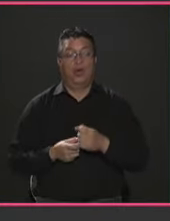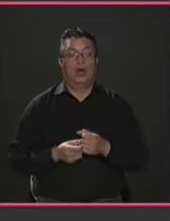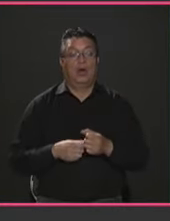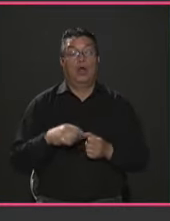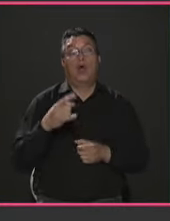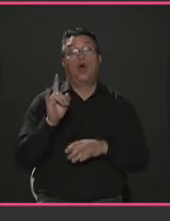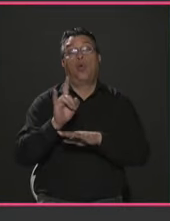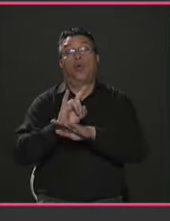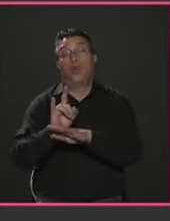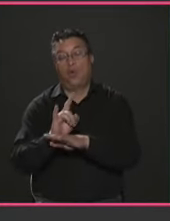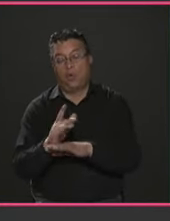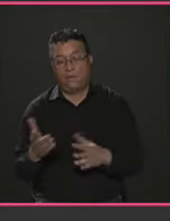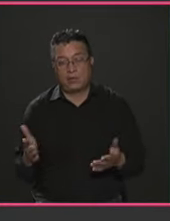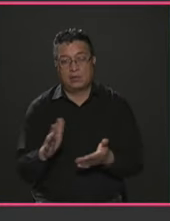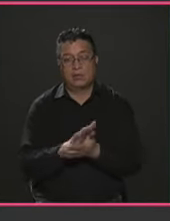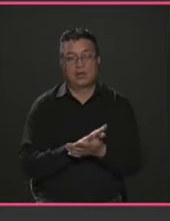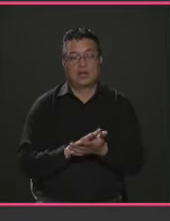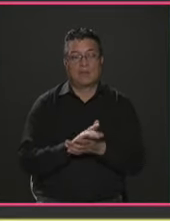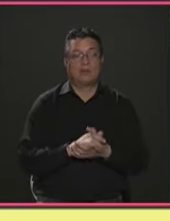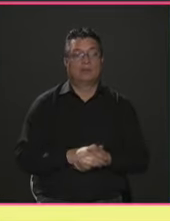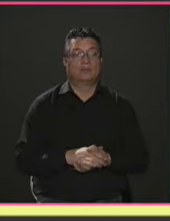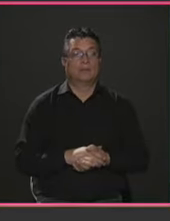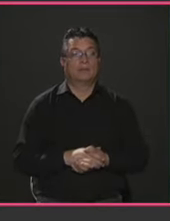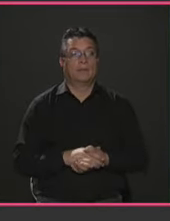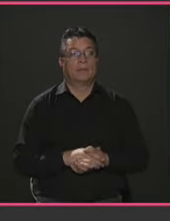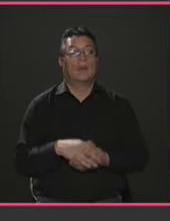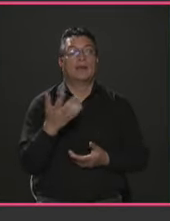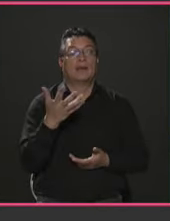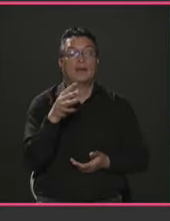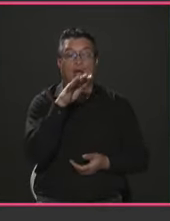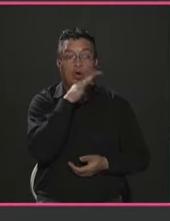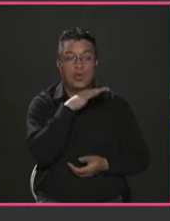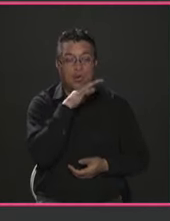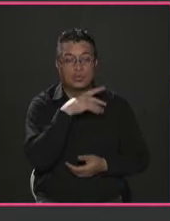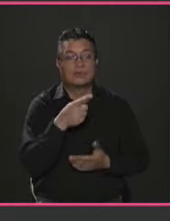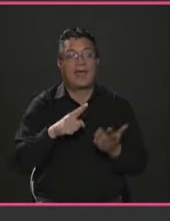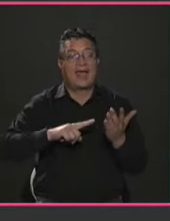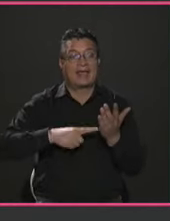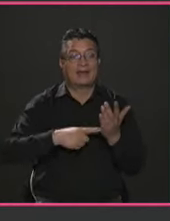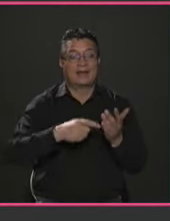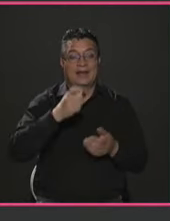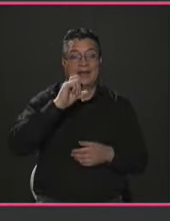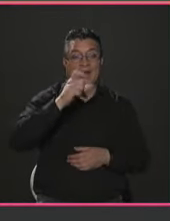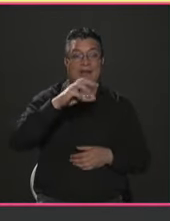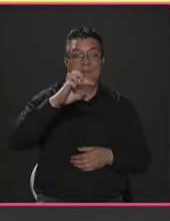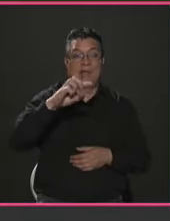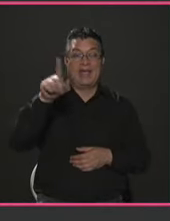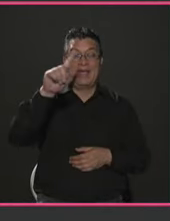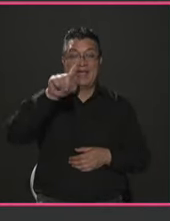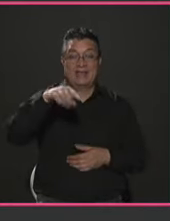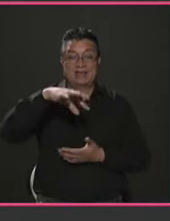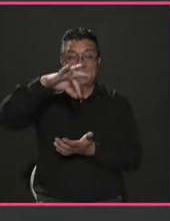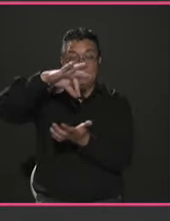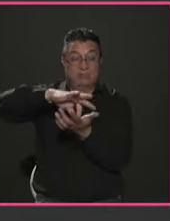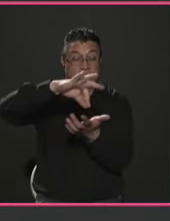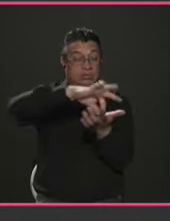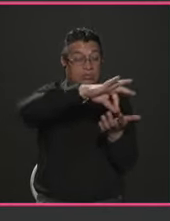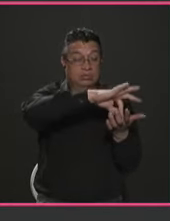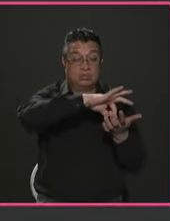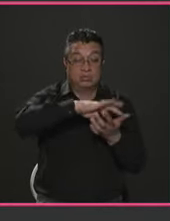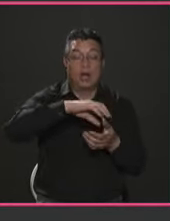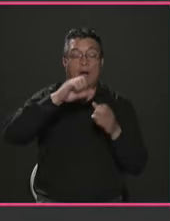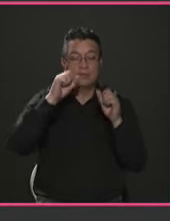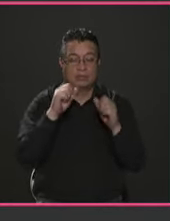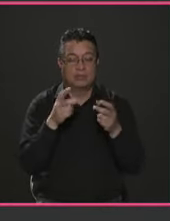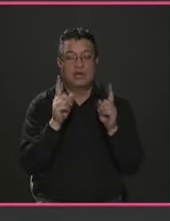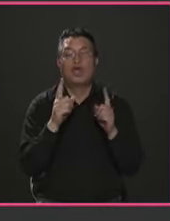como Uber por ejemplo lo que se utilizó utilizando la tecnología de GPS le permitió que fuera